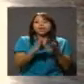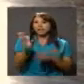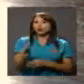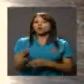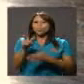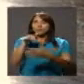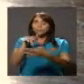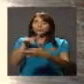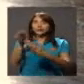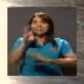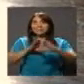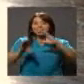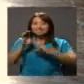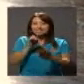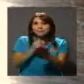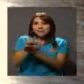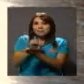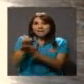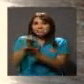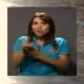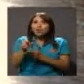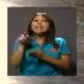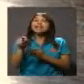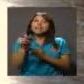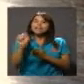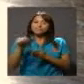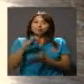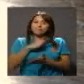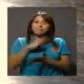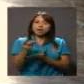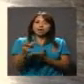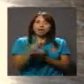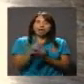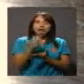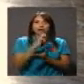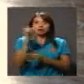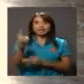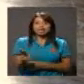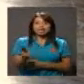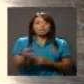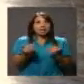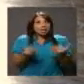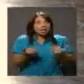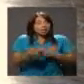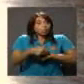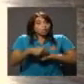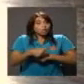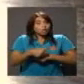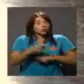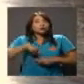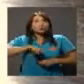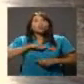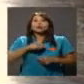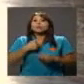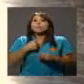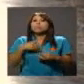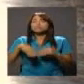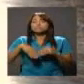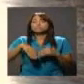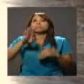que es lo que le va a dar grandes réditos a Costa Rica si en estos momentos nosotros tenemos más de 60 mil abogados